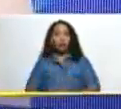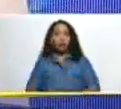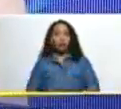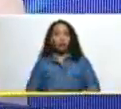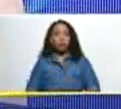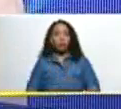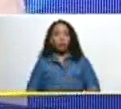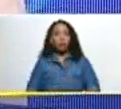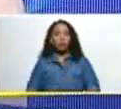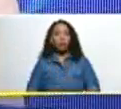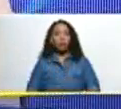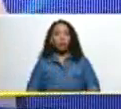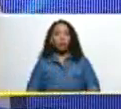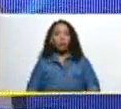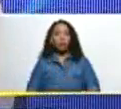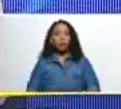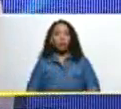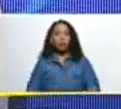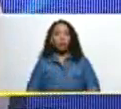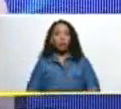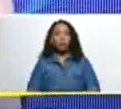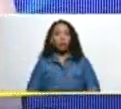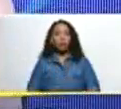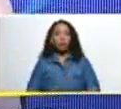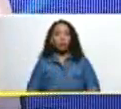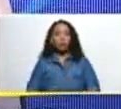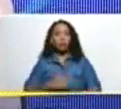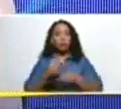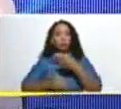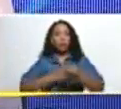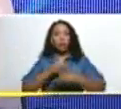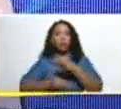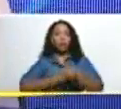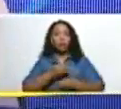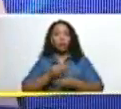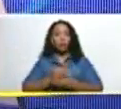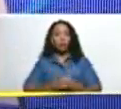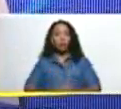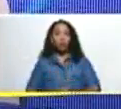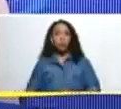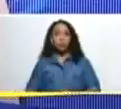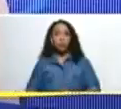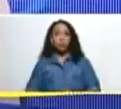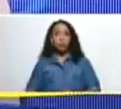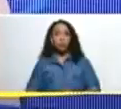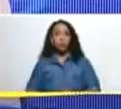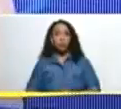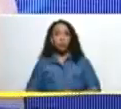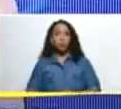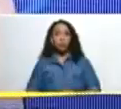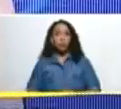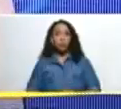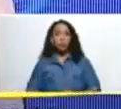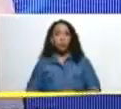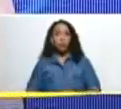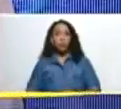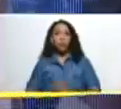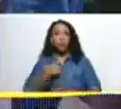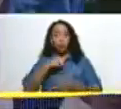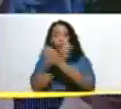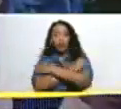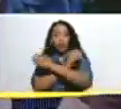van sumando. Todos los efectos, todos los hechos que ellos realizan, lo vamos contabilizando. Bueno, los felicito